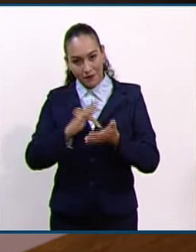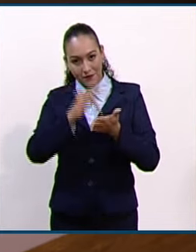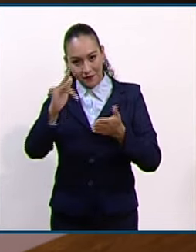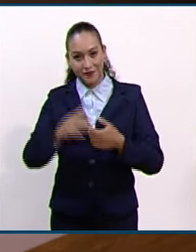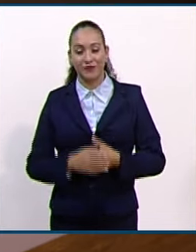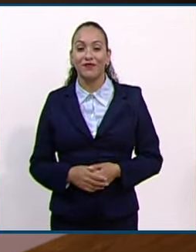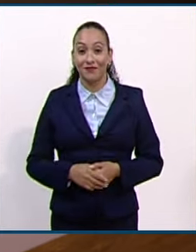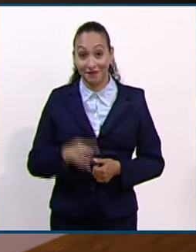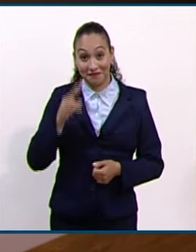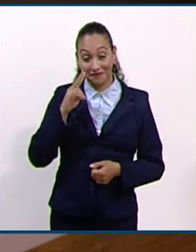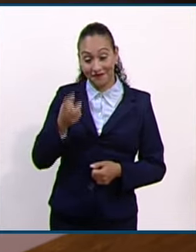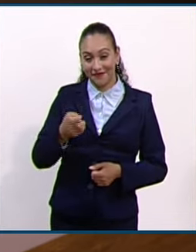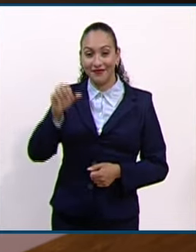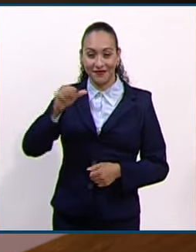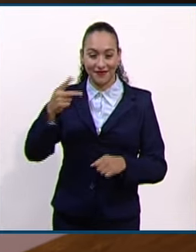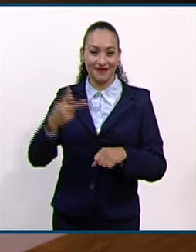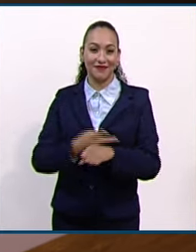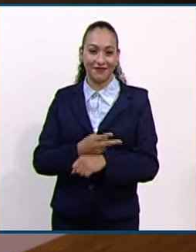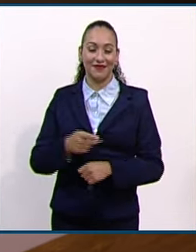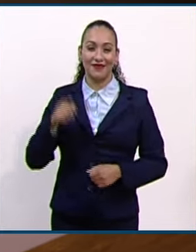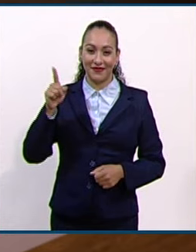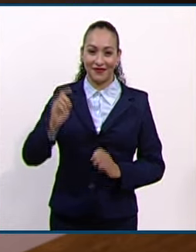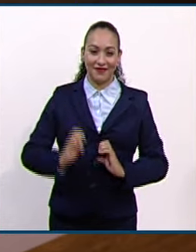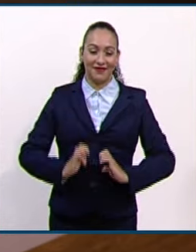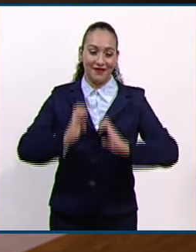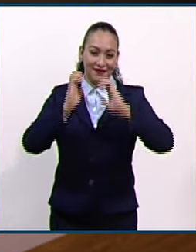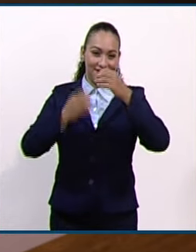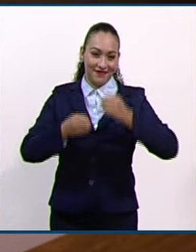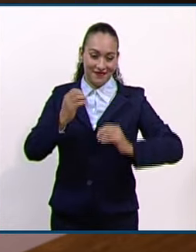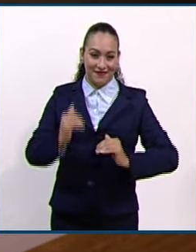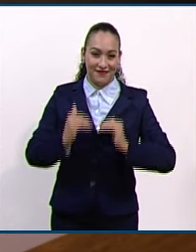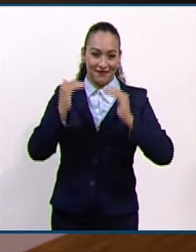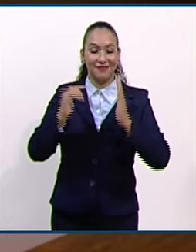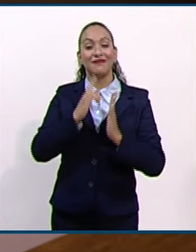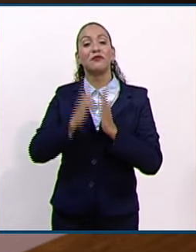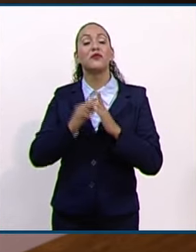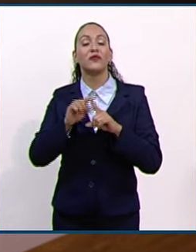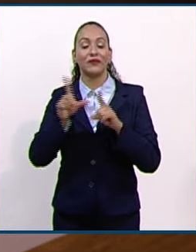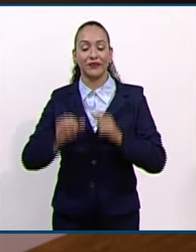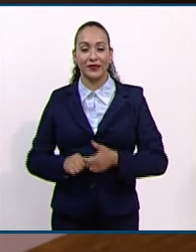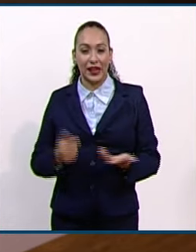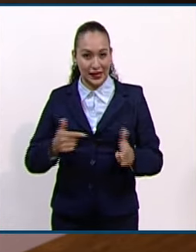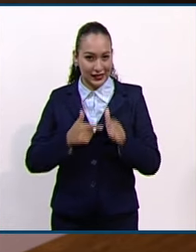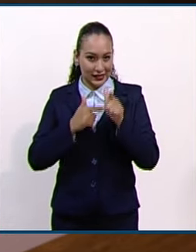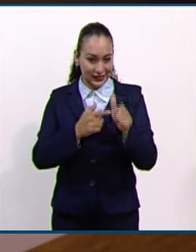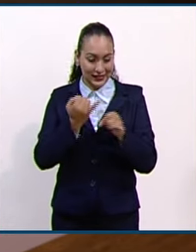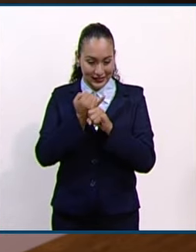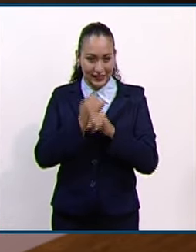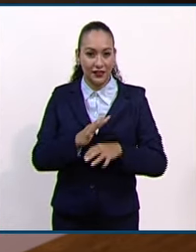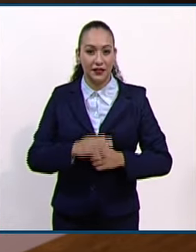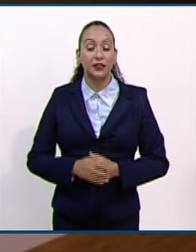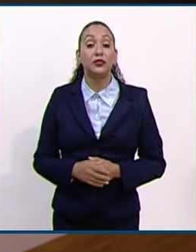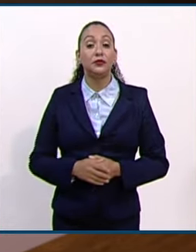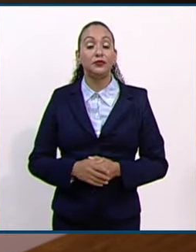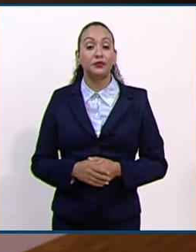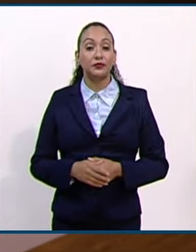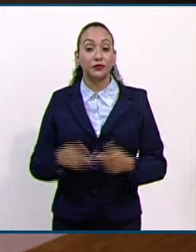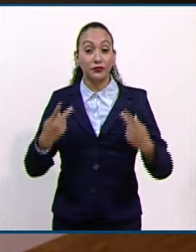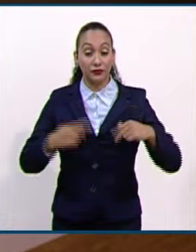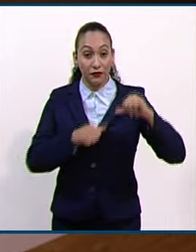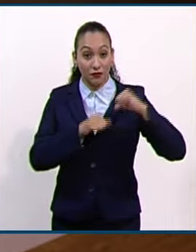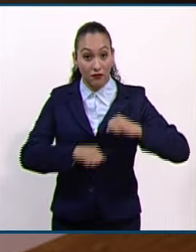ahí lo que acaba de ocurrir esta tarde en el Pleno de Ministros y Ministras. Y seguimos con más información porque integrantes del Poder Judicial